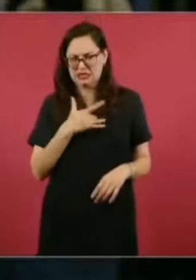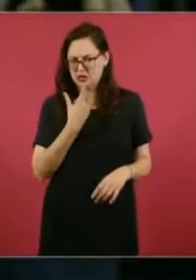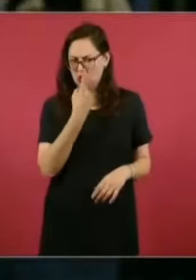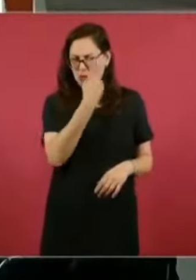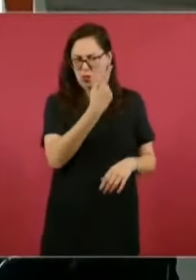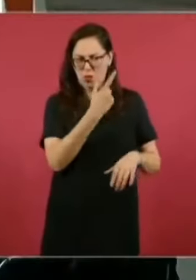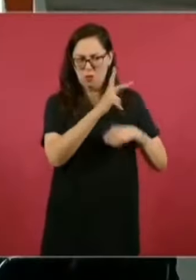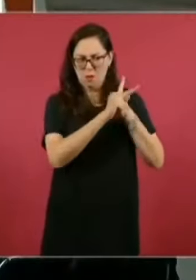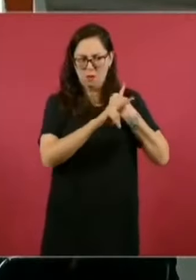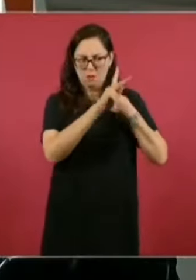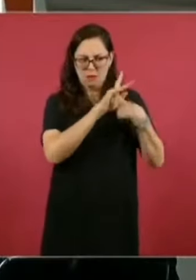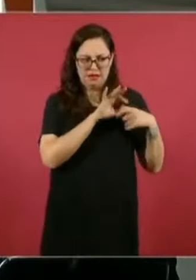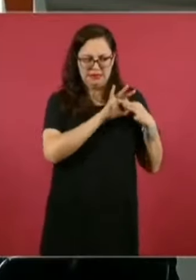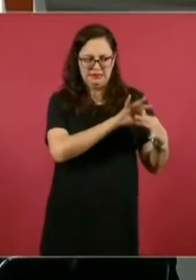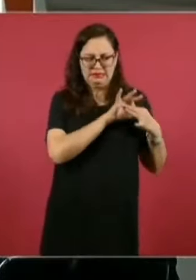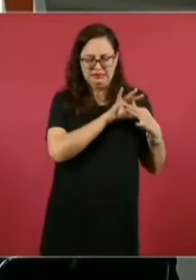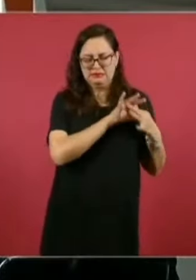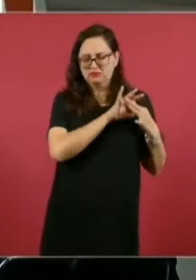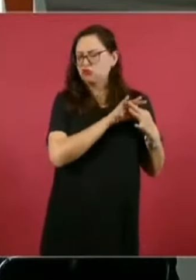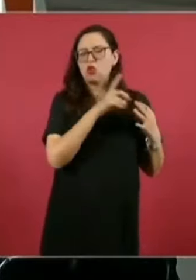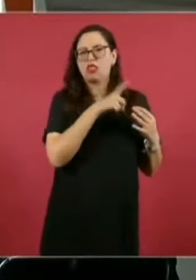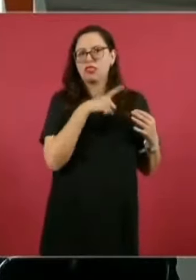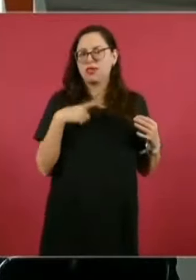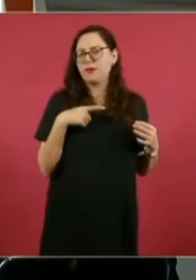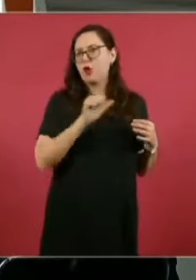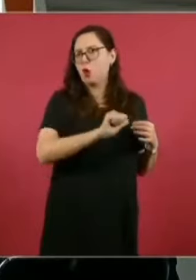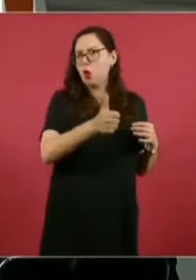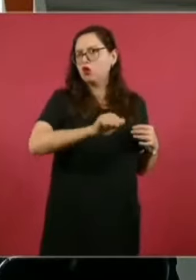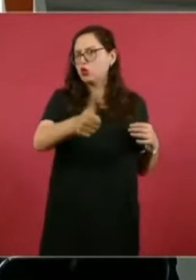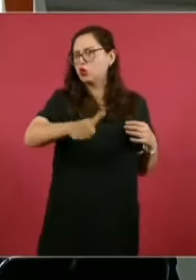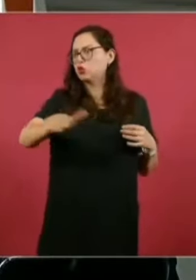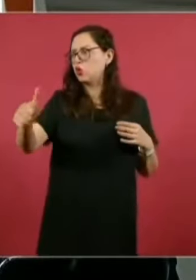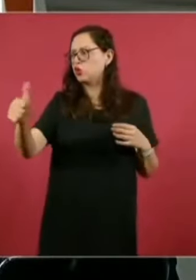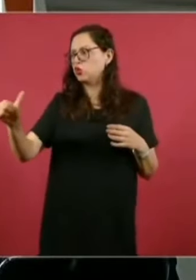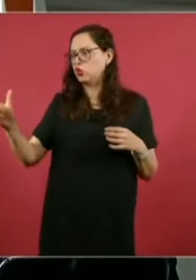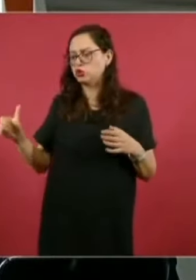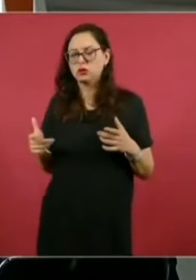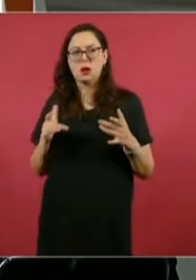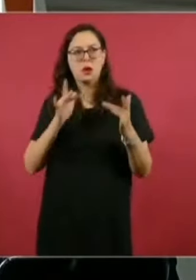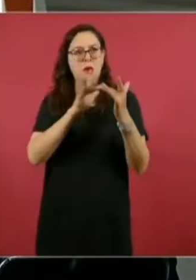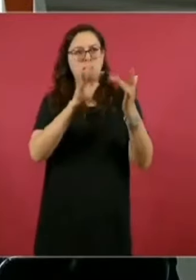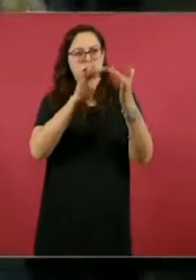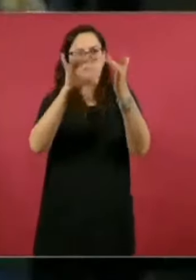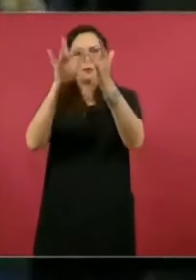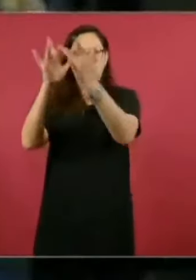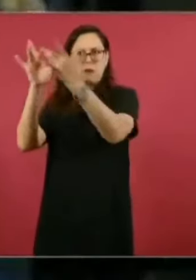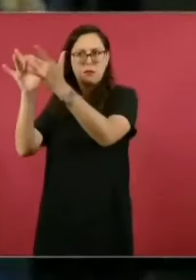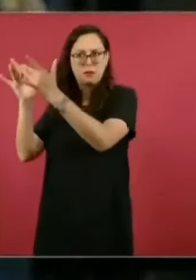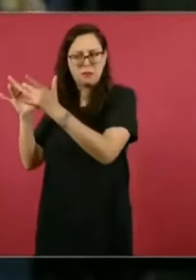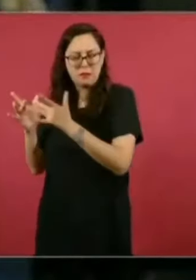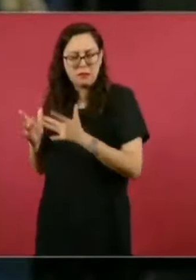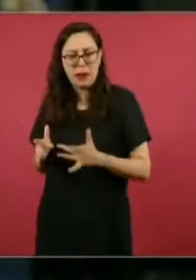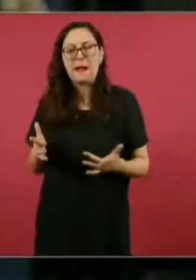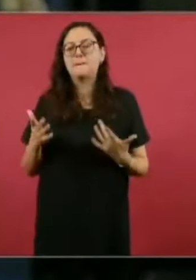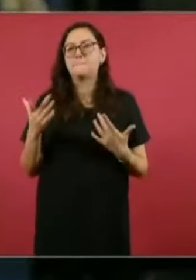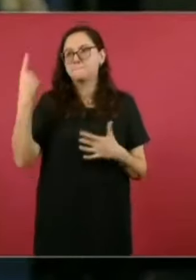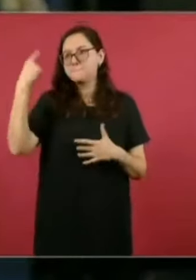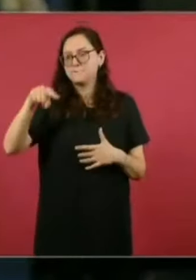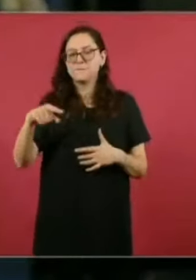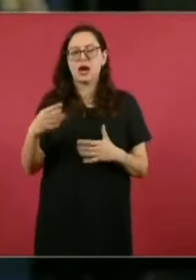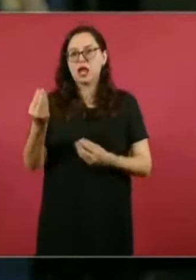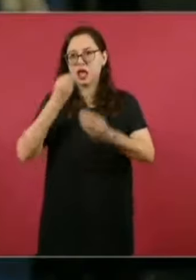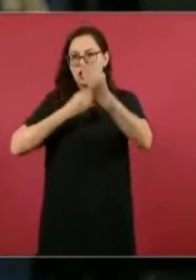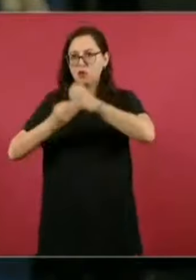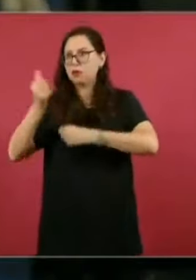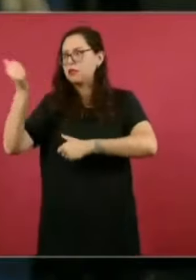de Maseca, entre otros, a banqueros, y por todo el mundo pregonaba buscar más clientes y no depender